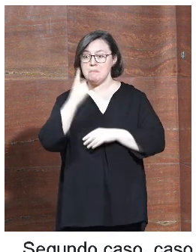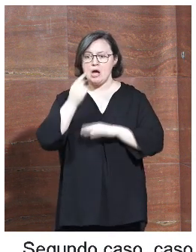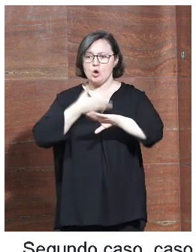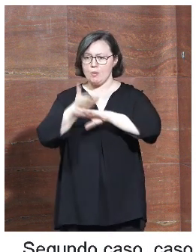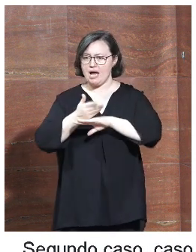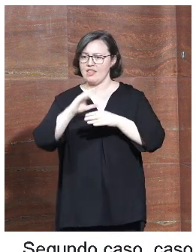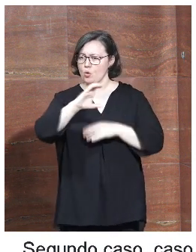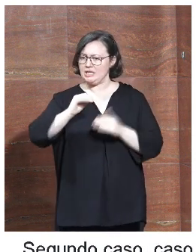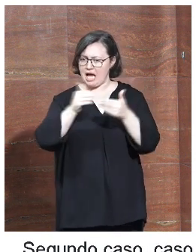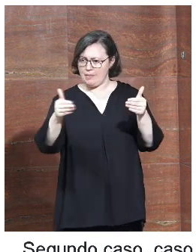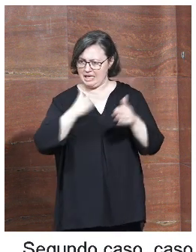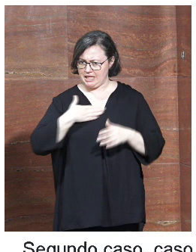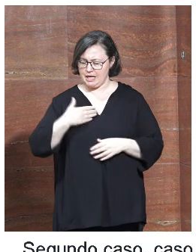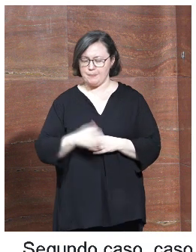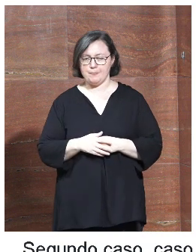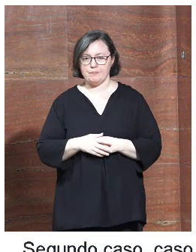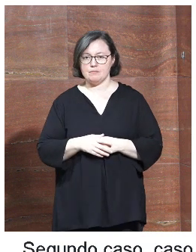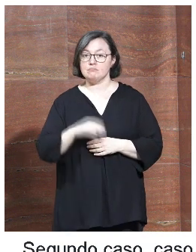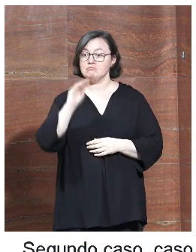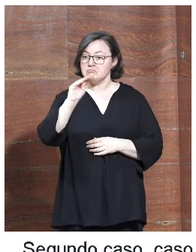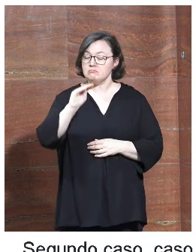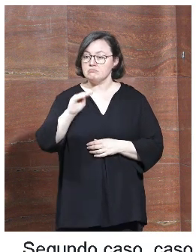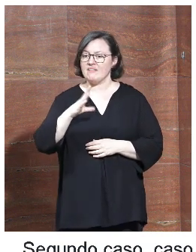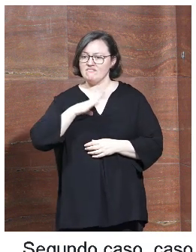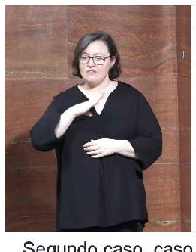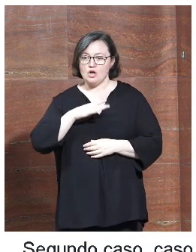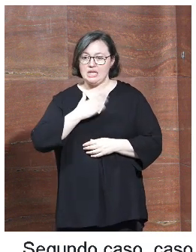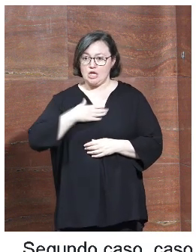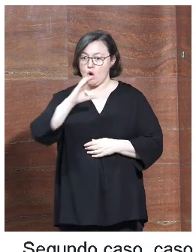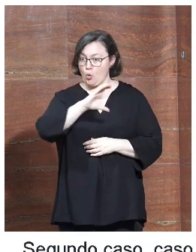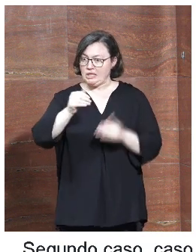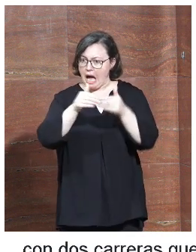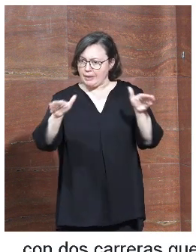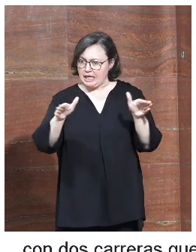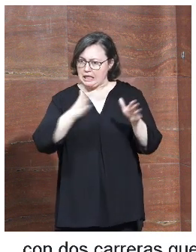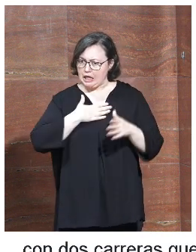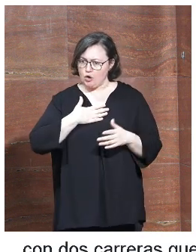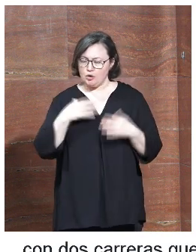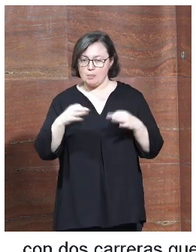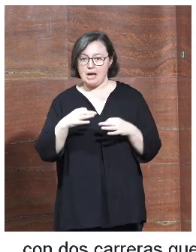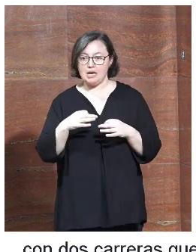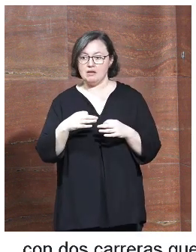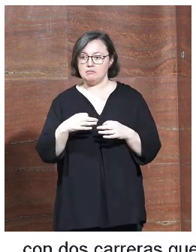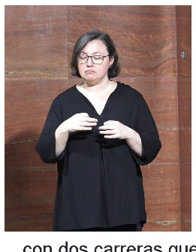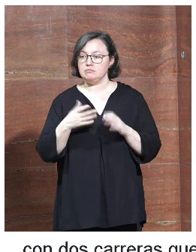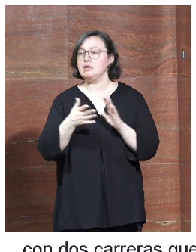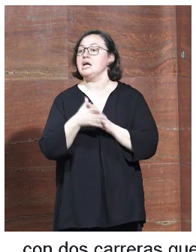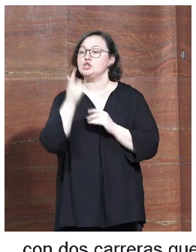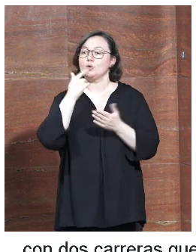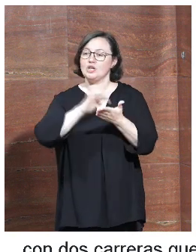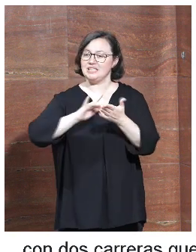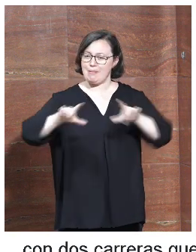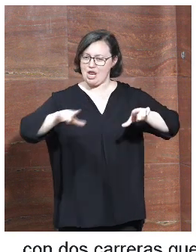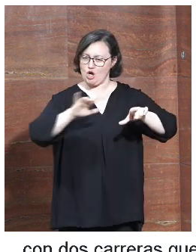bancaria. Resulta que se dirige a la entidad bancaria y le dice, por favor, ábreme una cuenta corriente. Va con un